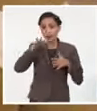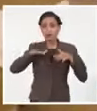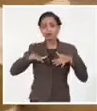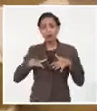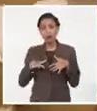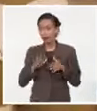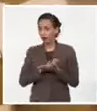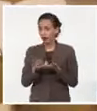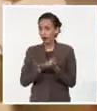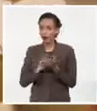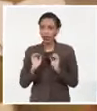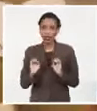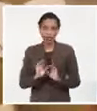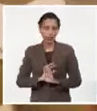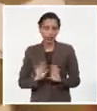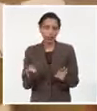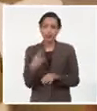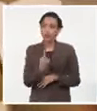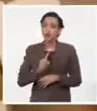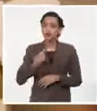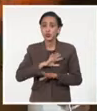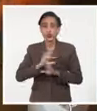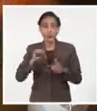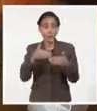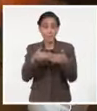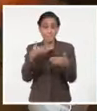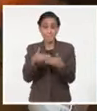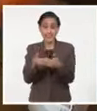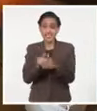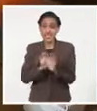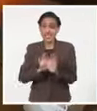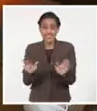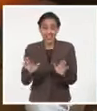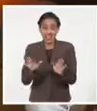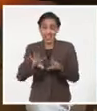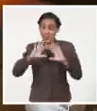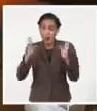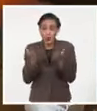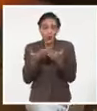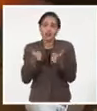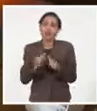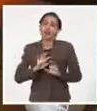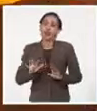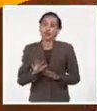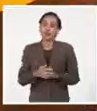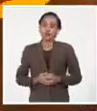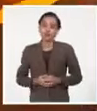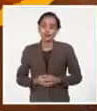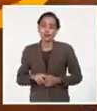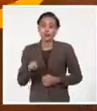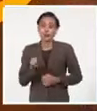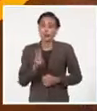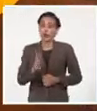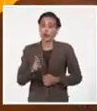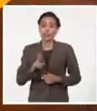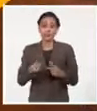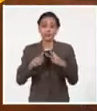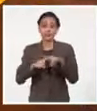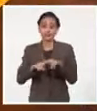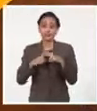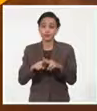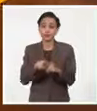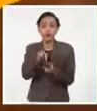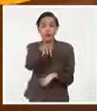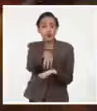recuperemos todas las unidades de la empresa de tabaco. Urge la reparación y reconstrucción de las